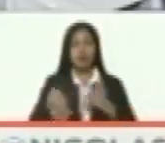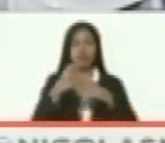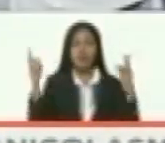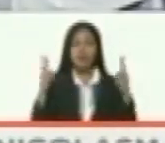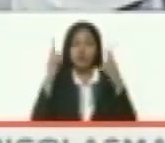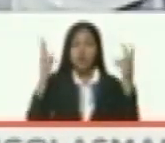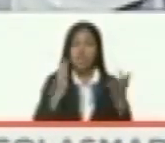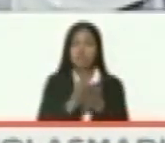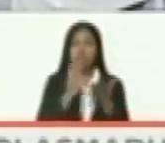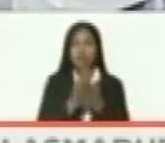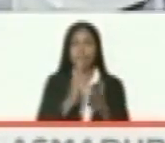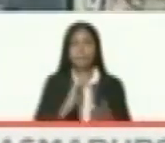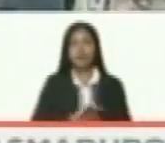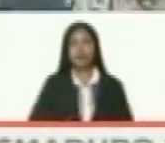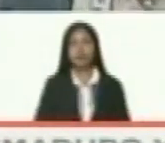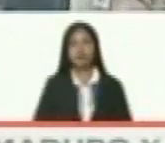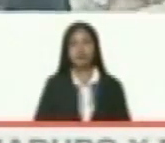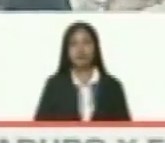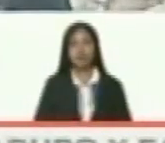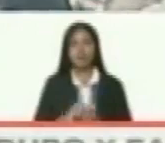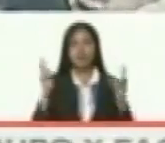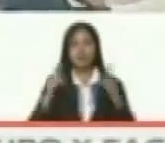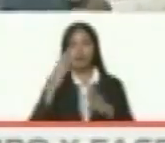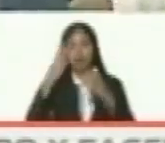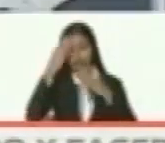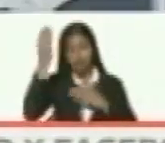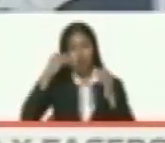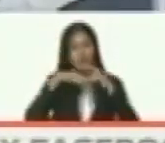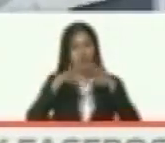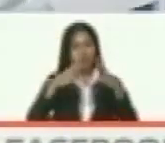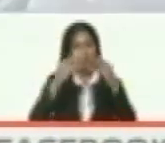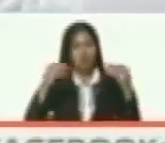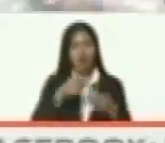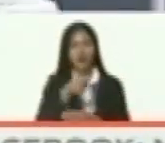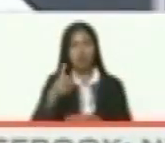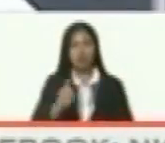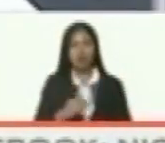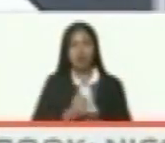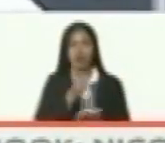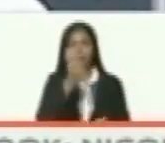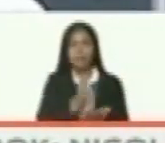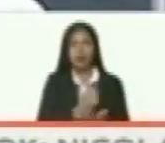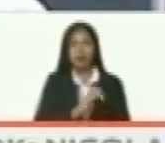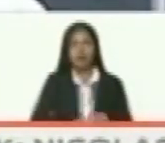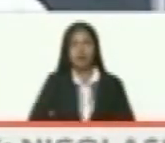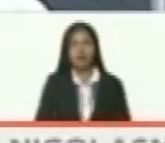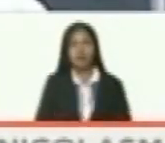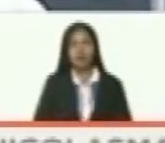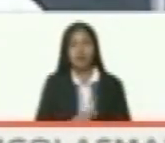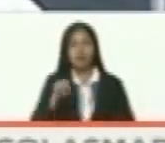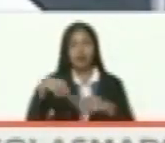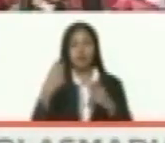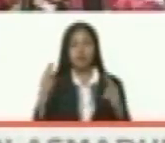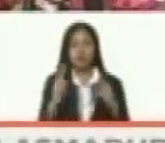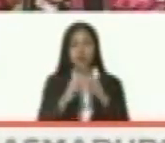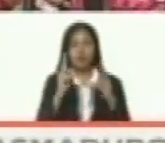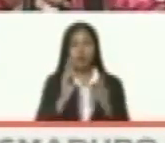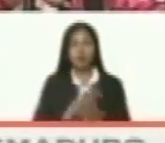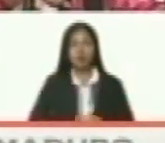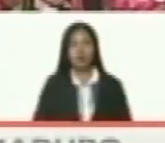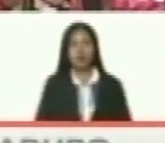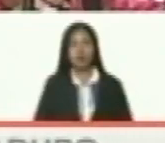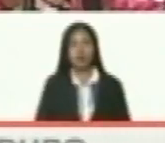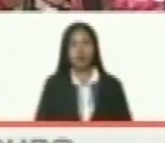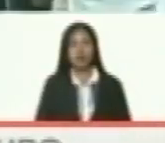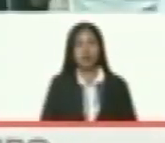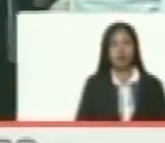¡Hasta la victoria siempre! ¡Que Dios nos bendiga a todos! Amén, muchas gracias. Hasta la próxima, muchas gracias.